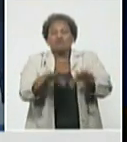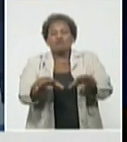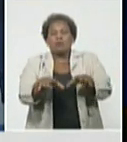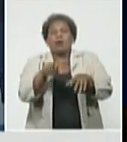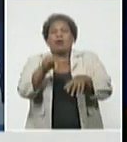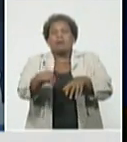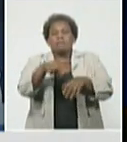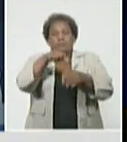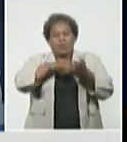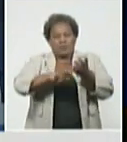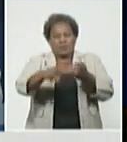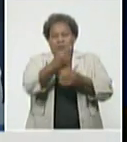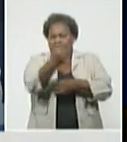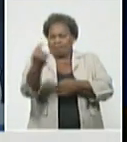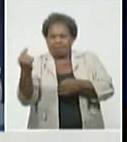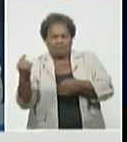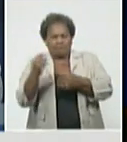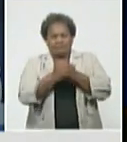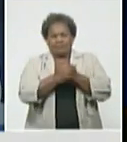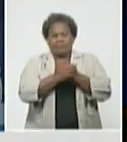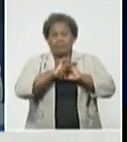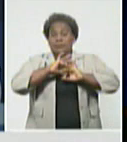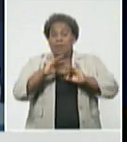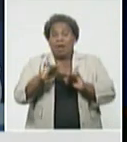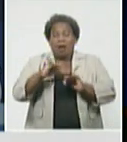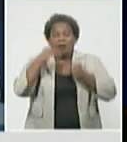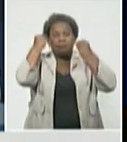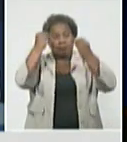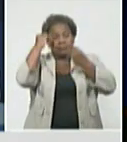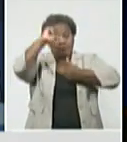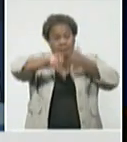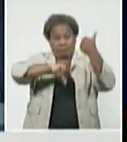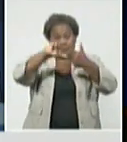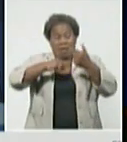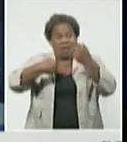provincia. Con este comportamiento de los casos de ayer,